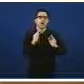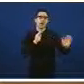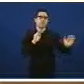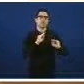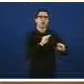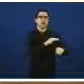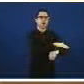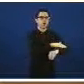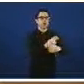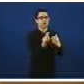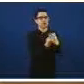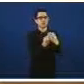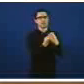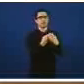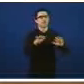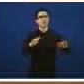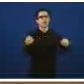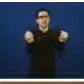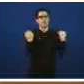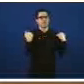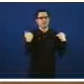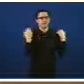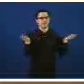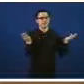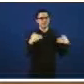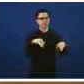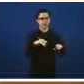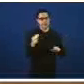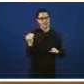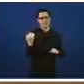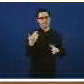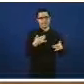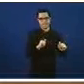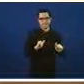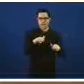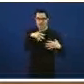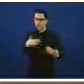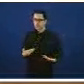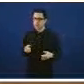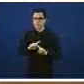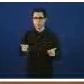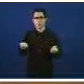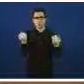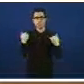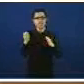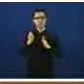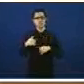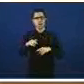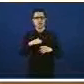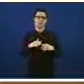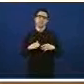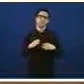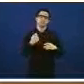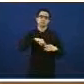Que non tiña Competencias Nen o actual Goberno Nen o goberno Bipartito Nos Señoría Estamos